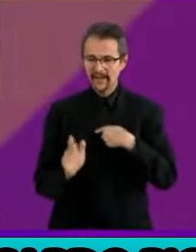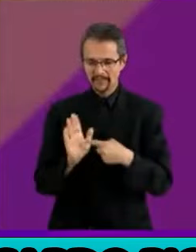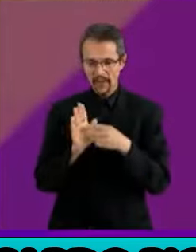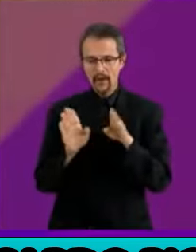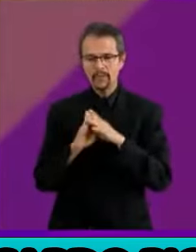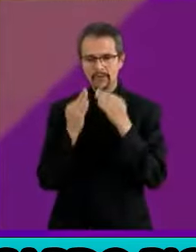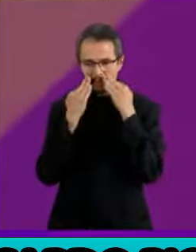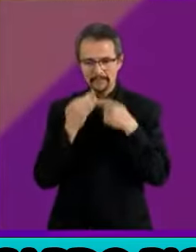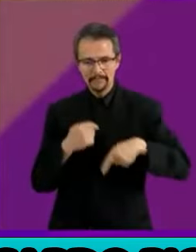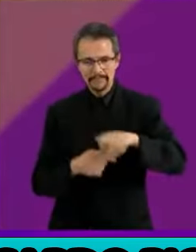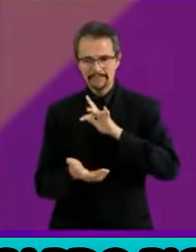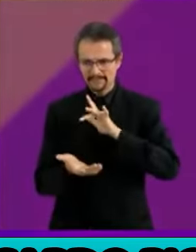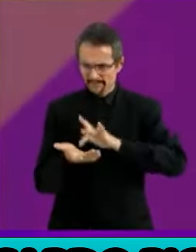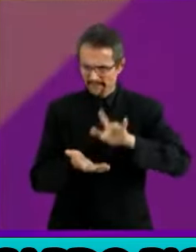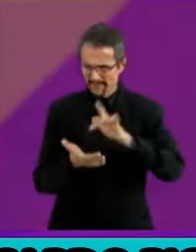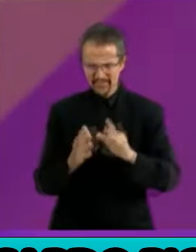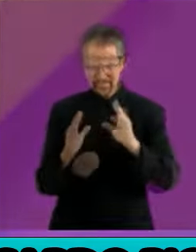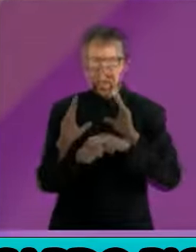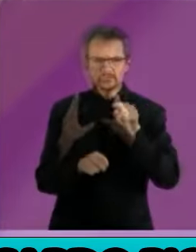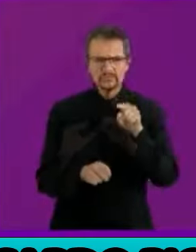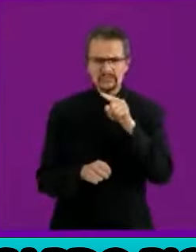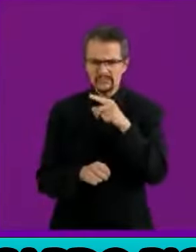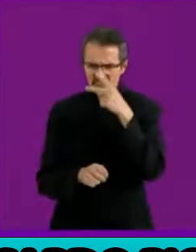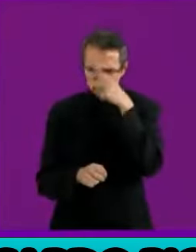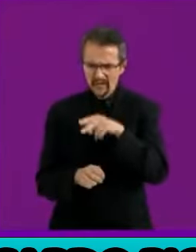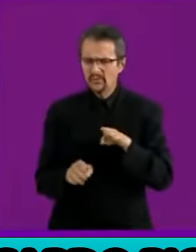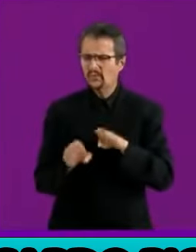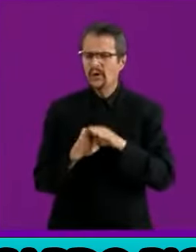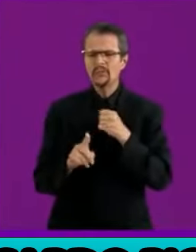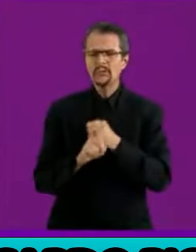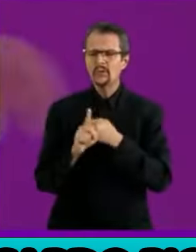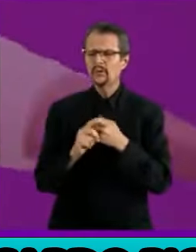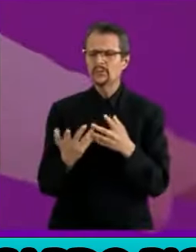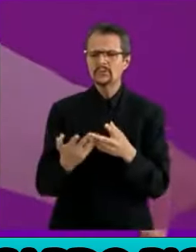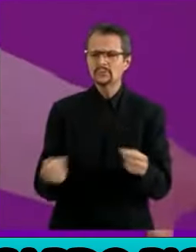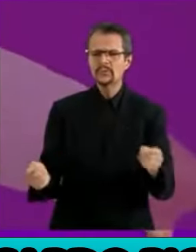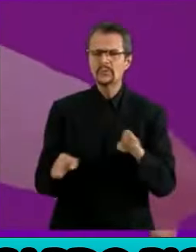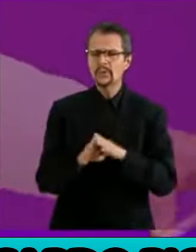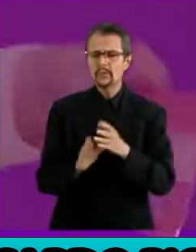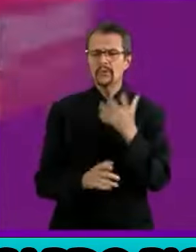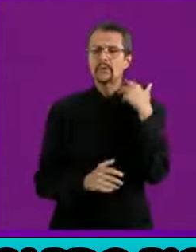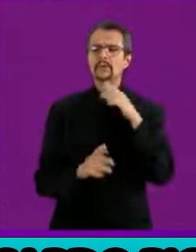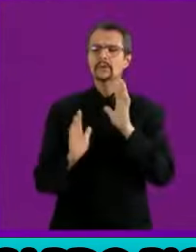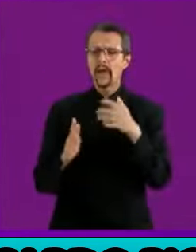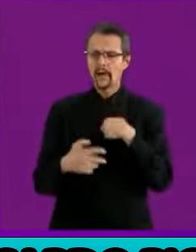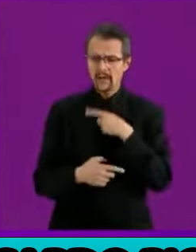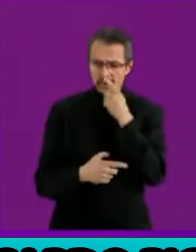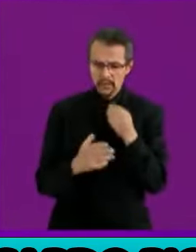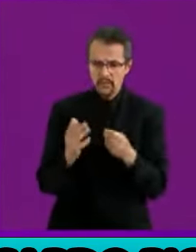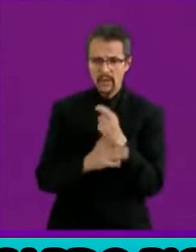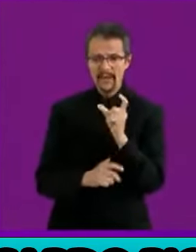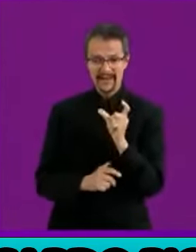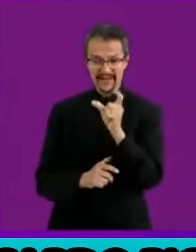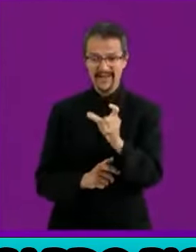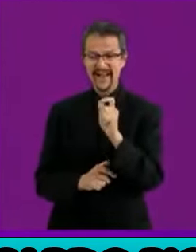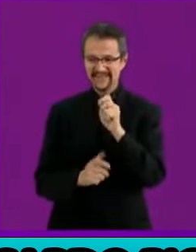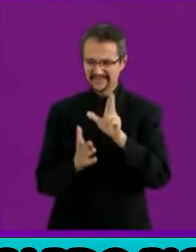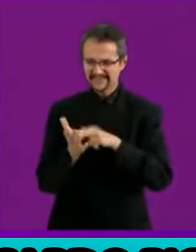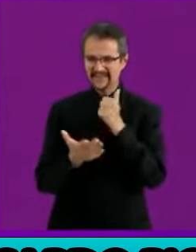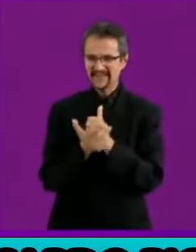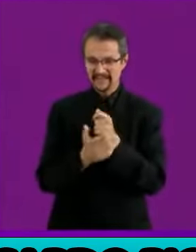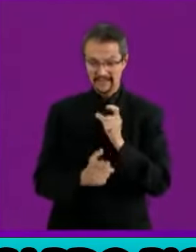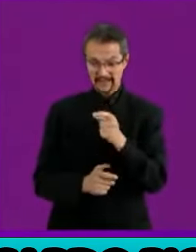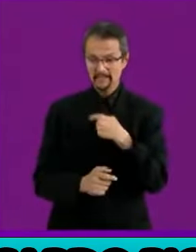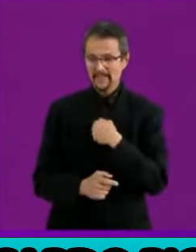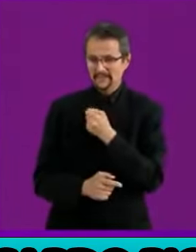que estén mejor capacitados con mejores salarios. He dicho claramente que con la tarjeta Mi Salud, que es una tarjeta